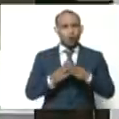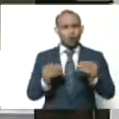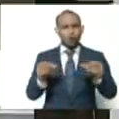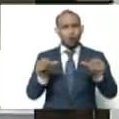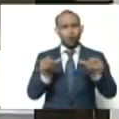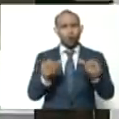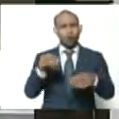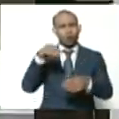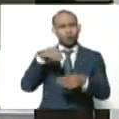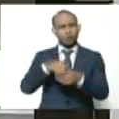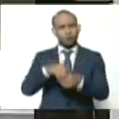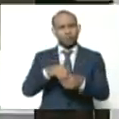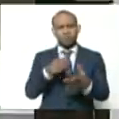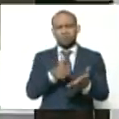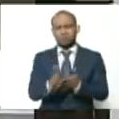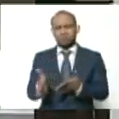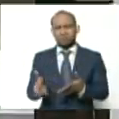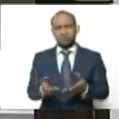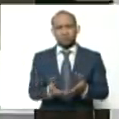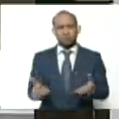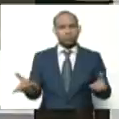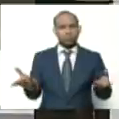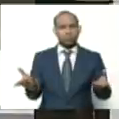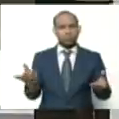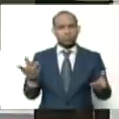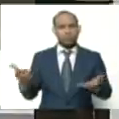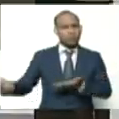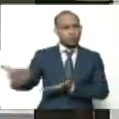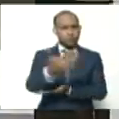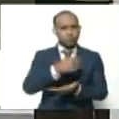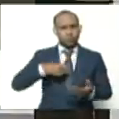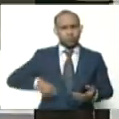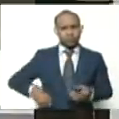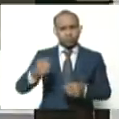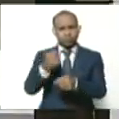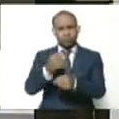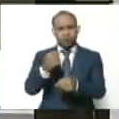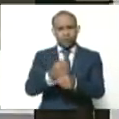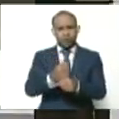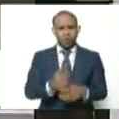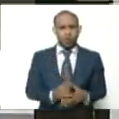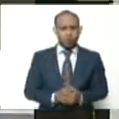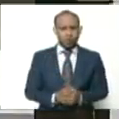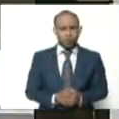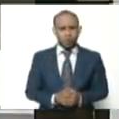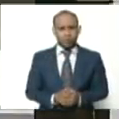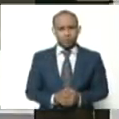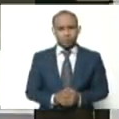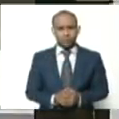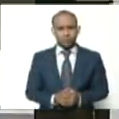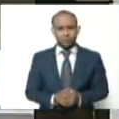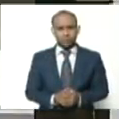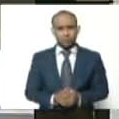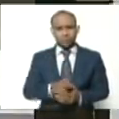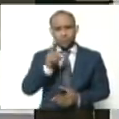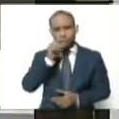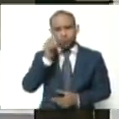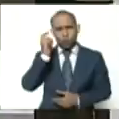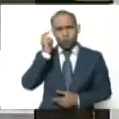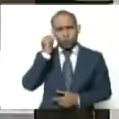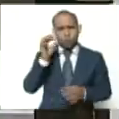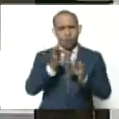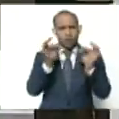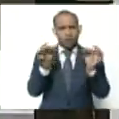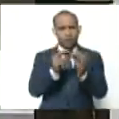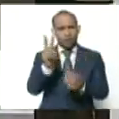ver con la recuperación del ingreso real de la clase obrera, de los trabajadores, de las trabajadoras, de la